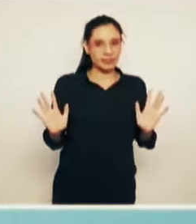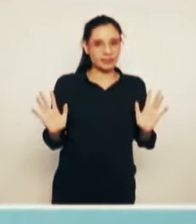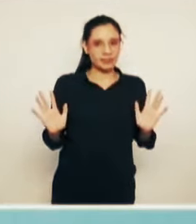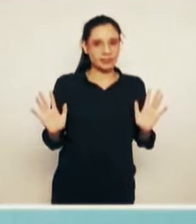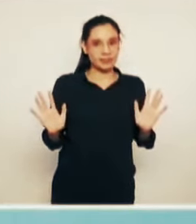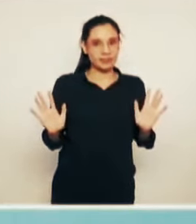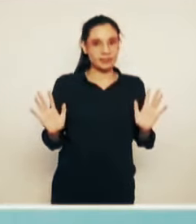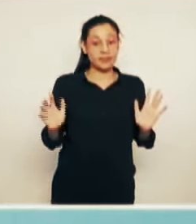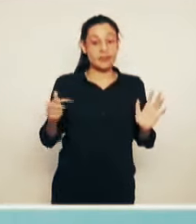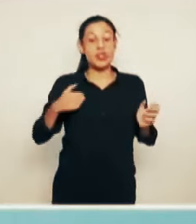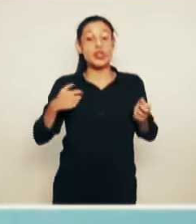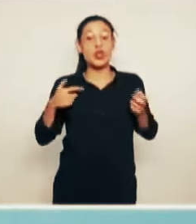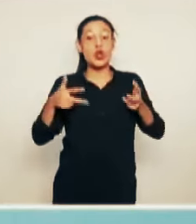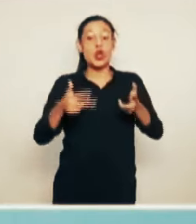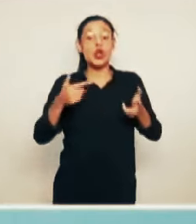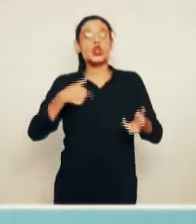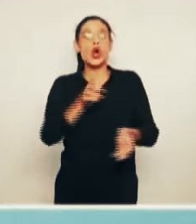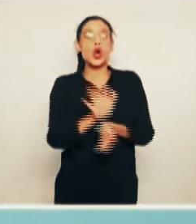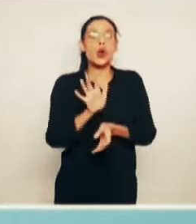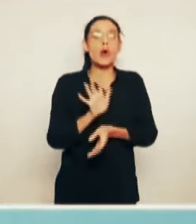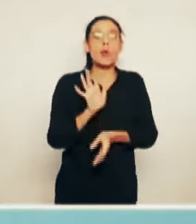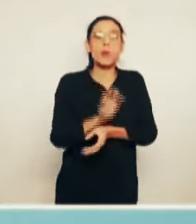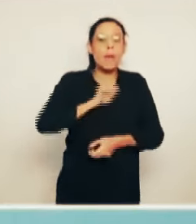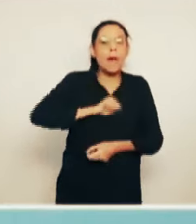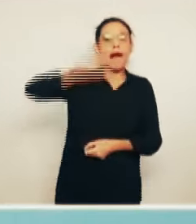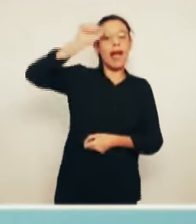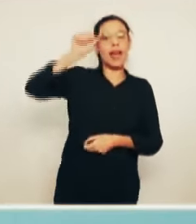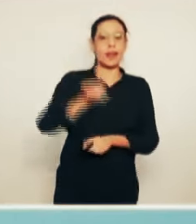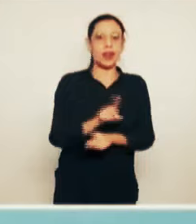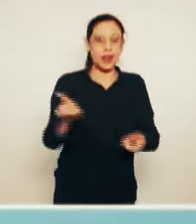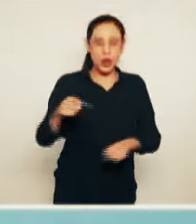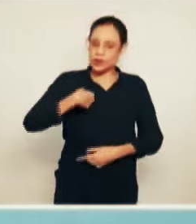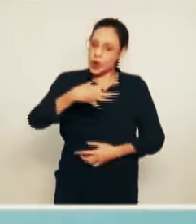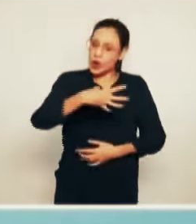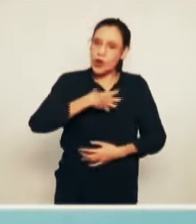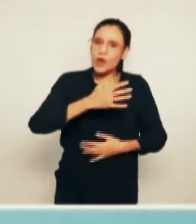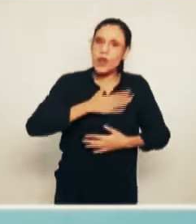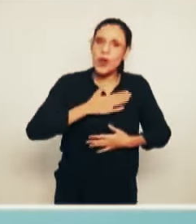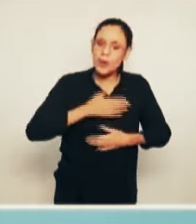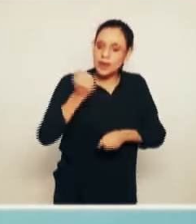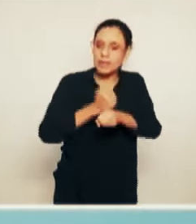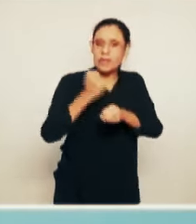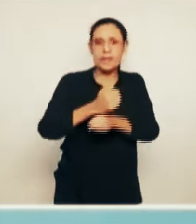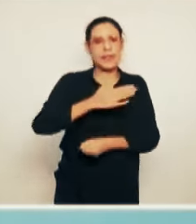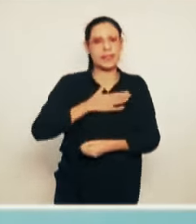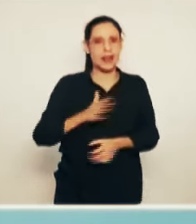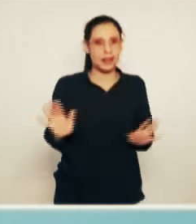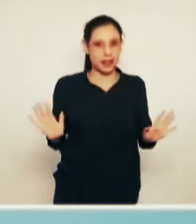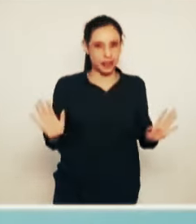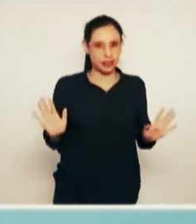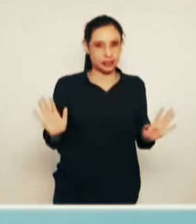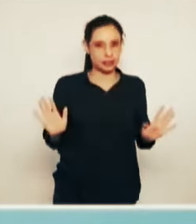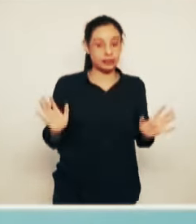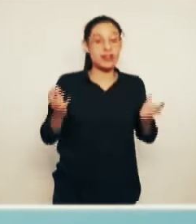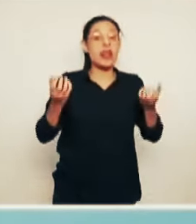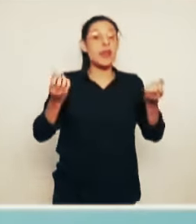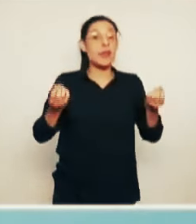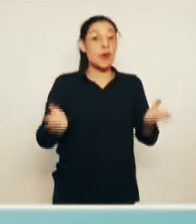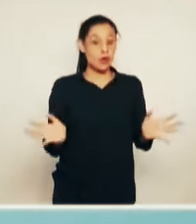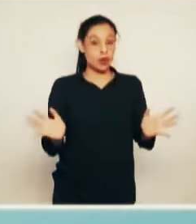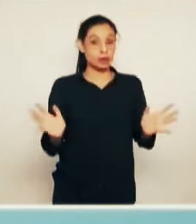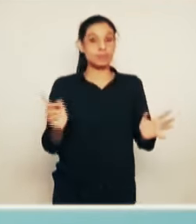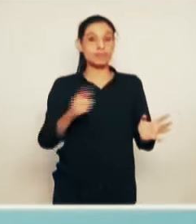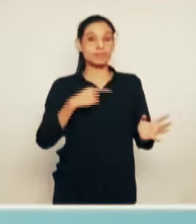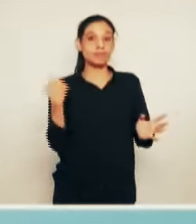Y no significa con esto, vuelvo a repetir, ser heroína, simplemente creer en lo que uno hace. Pero bueno, en base a eso